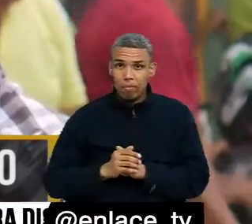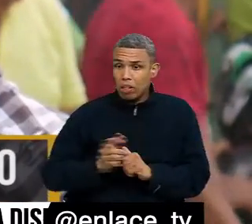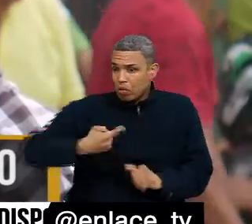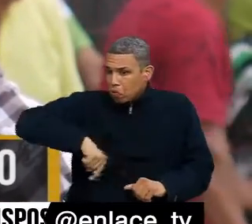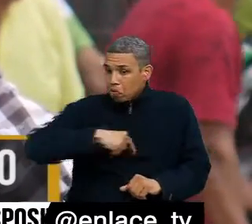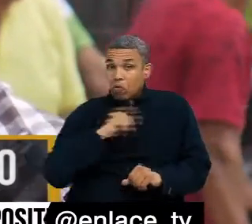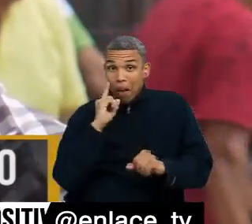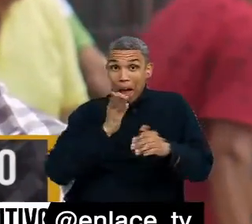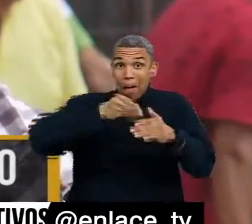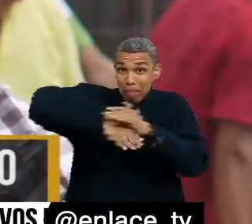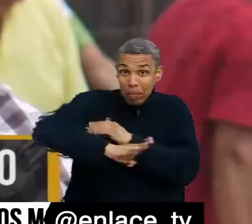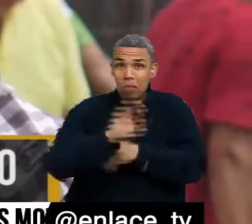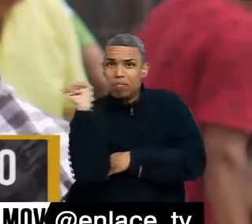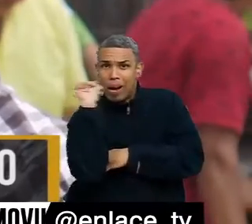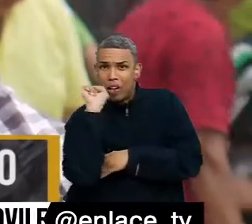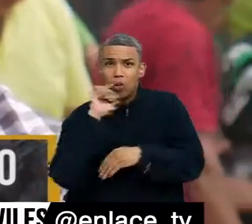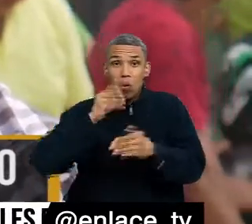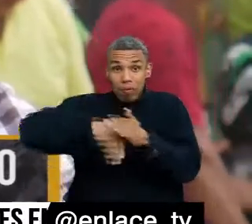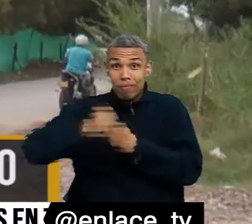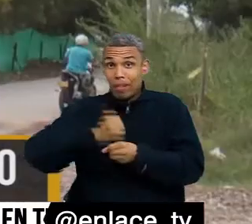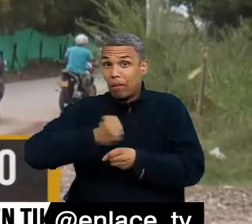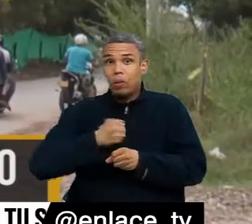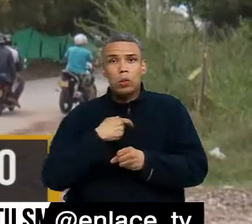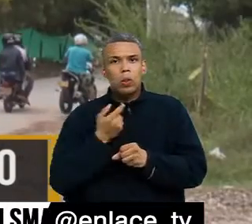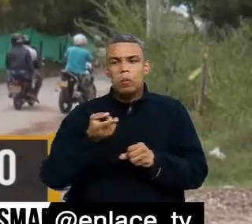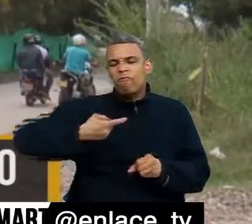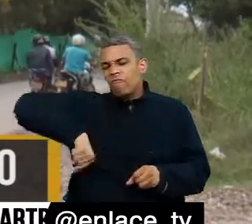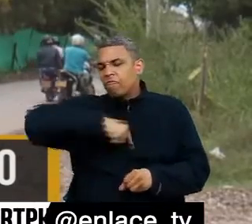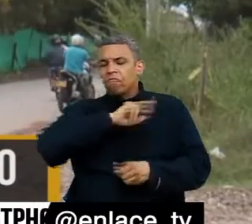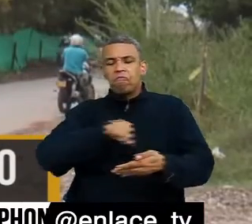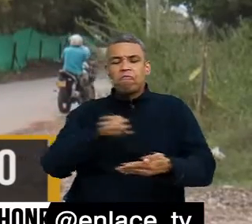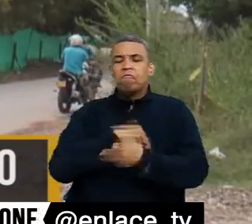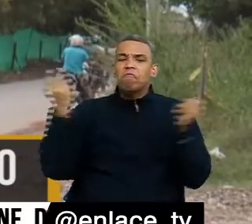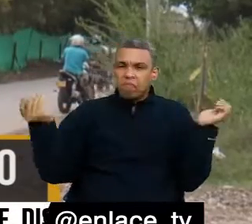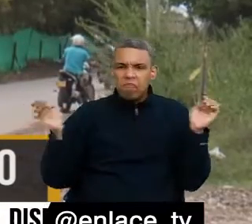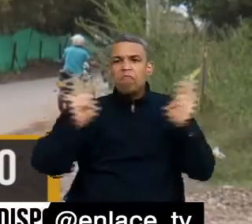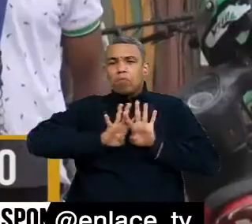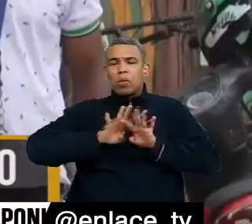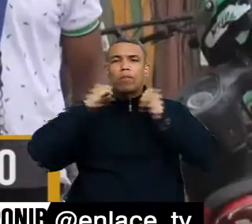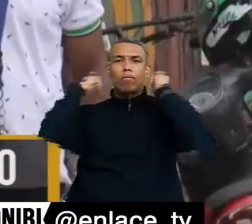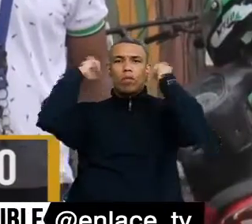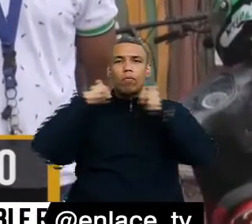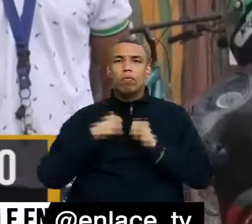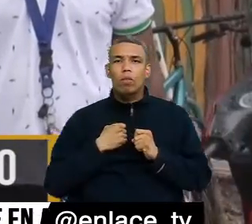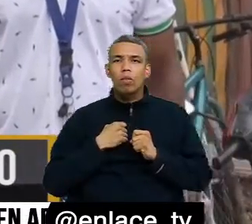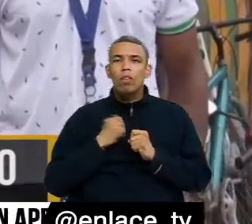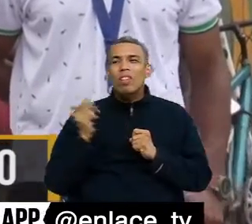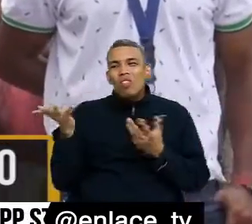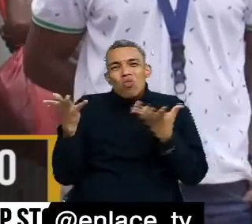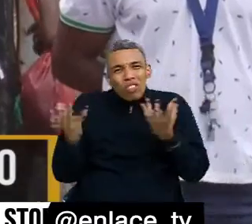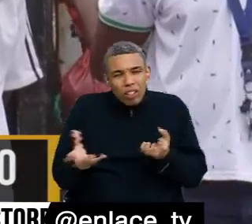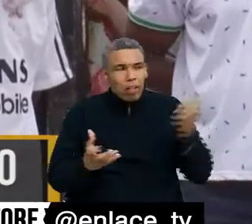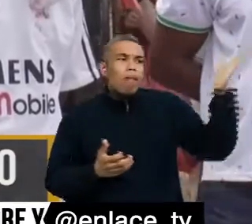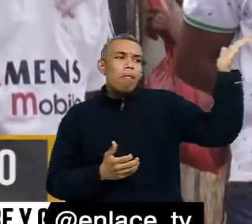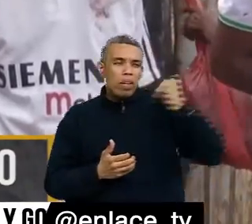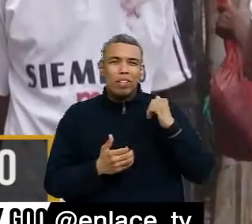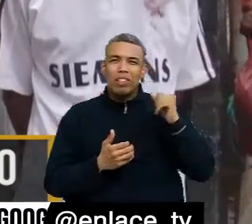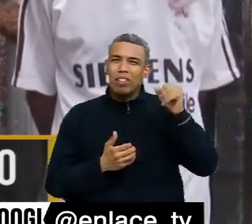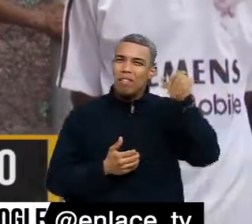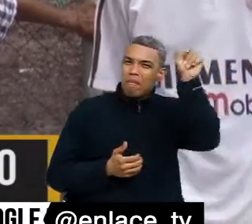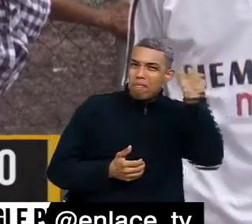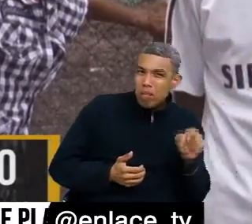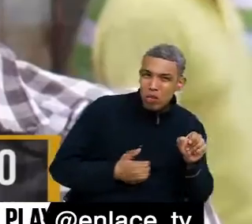no se pronuncie algo, nosotros no vamos a dejar de entrar ni salir. Los trabajadores exigen la presencia de un vocero de Ecopetrol, quien ratifique el compromiso de